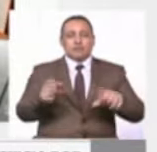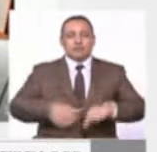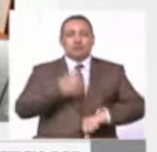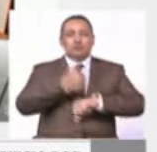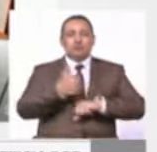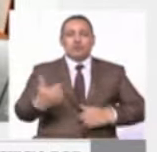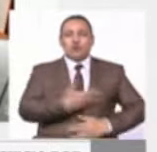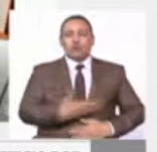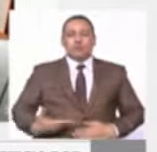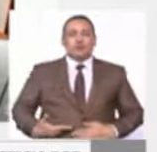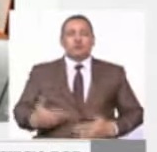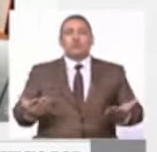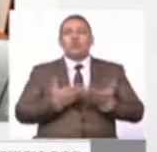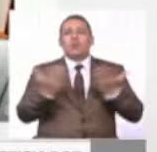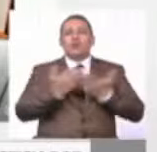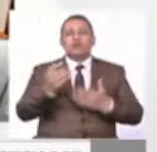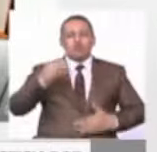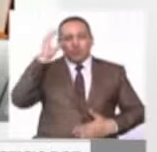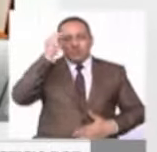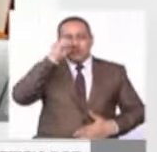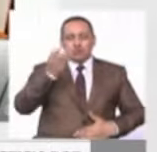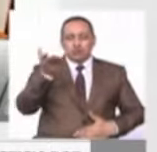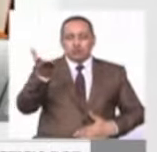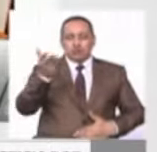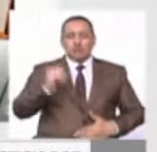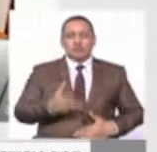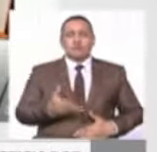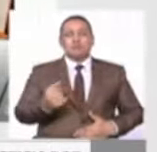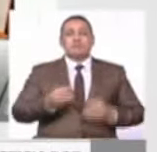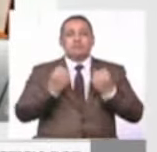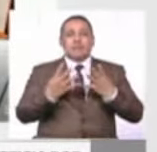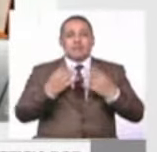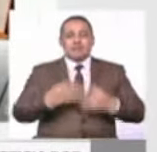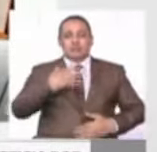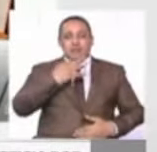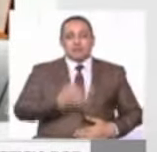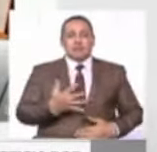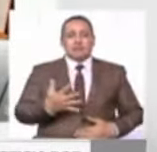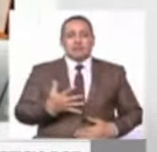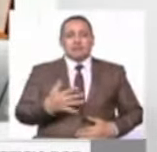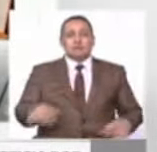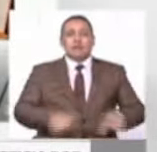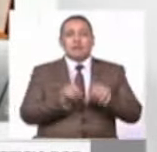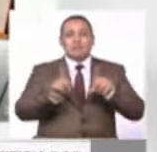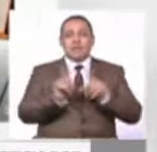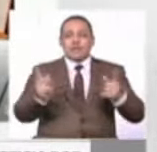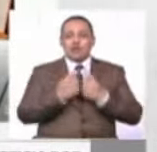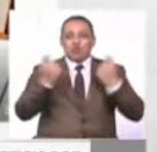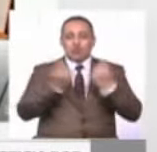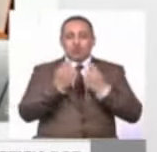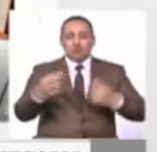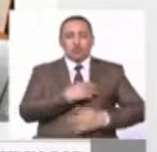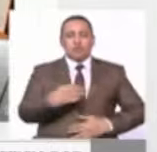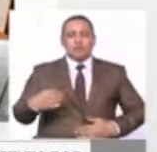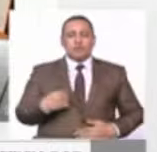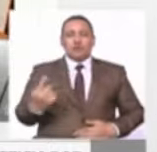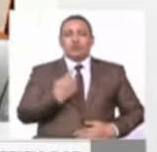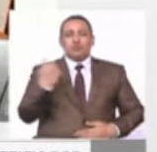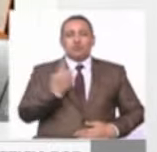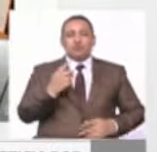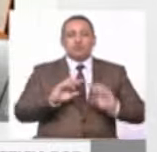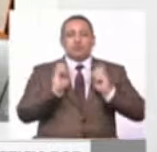del Estado Cuál es su comentario al respecto bueno efectivamente en el concurso para los miembros de la junta Nacional de